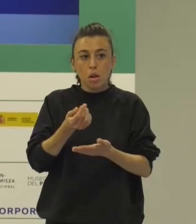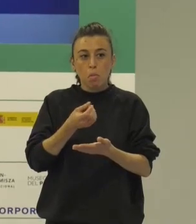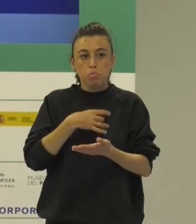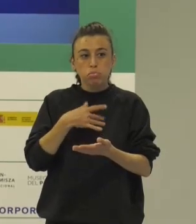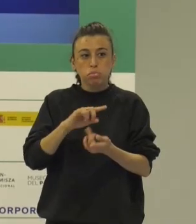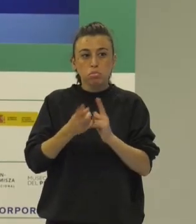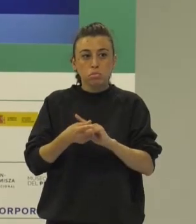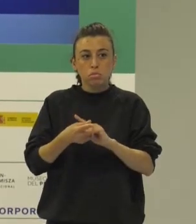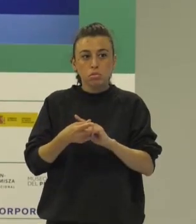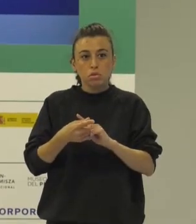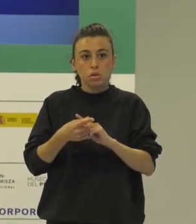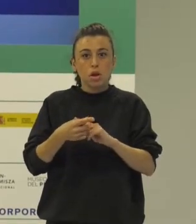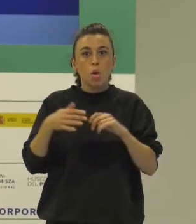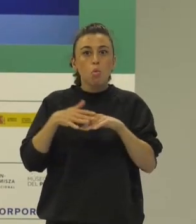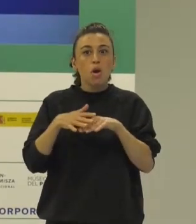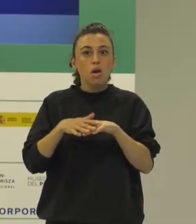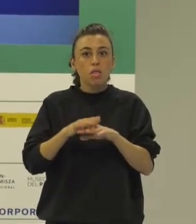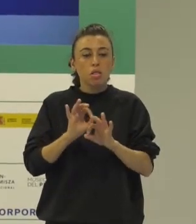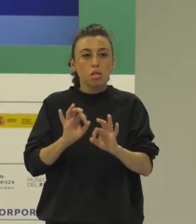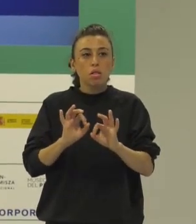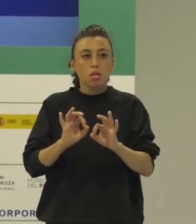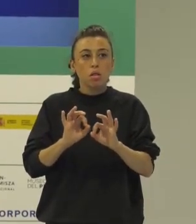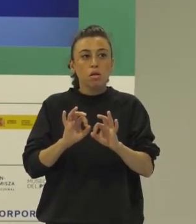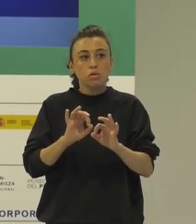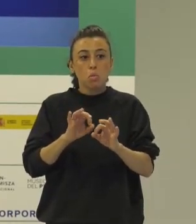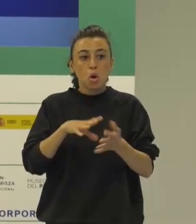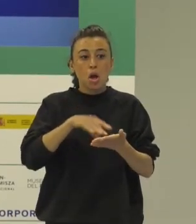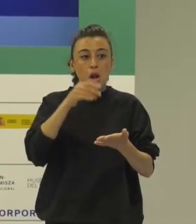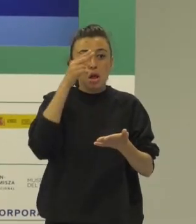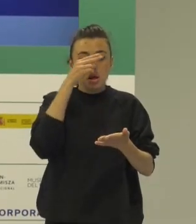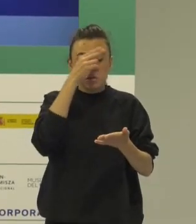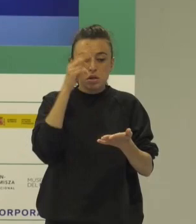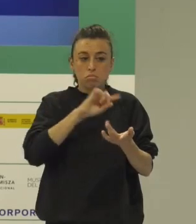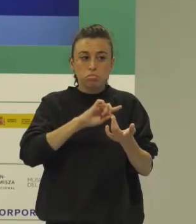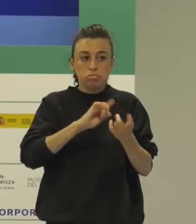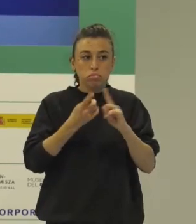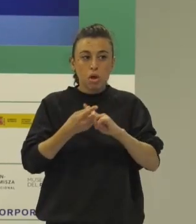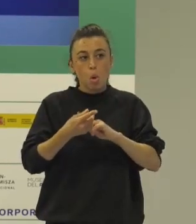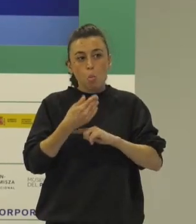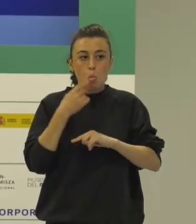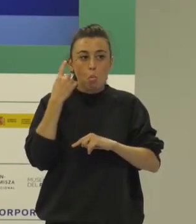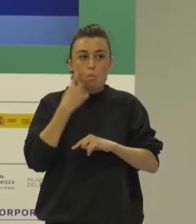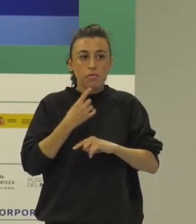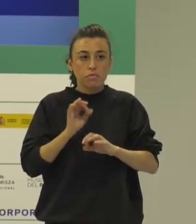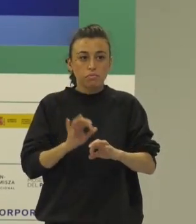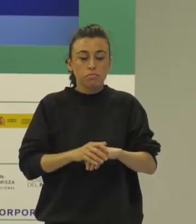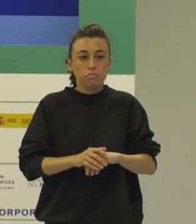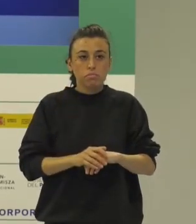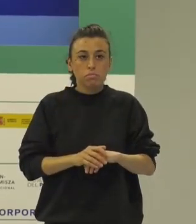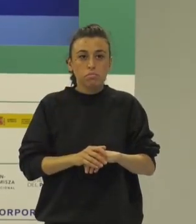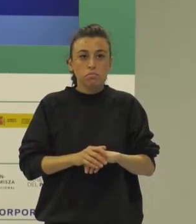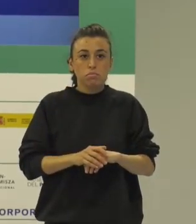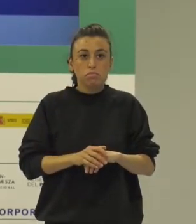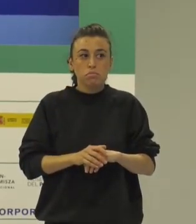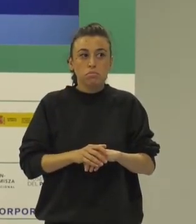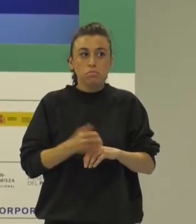prácticamente convierte a la Iglesia en una mafia. Bueno, ya Ortega había dicho antes contra contra